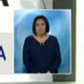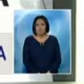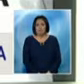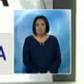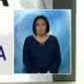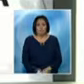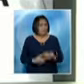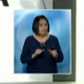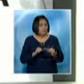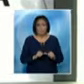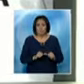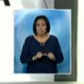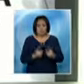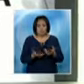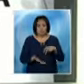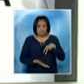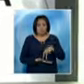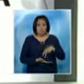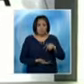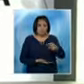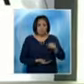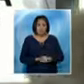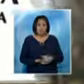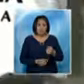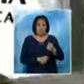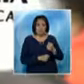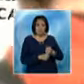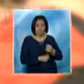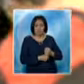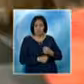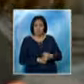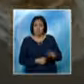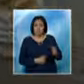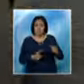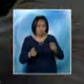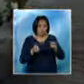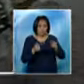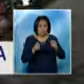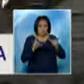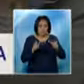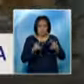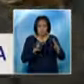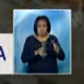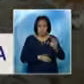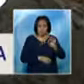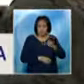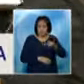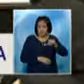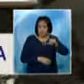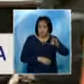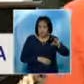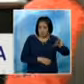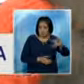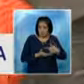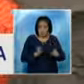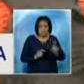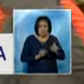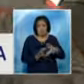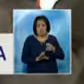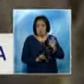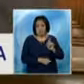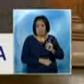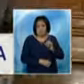Se va a mantener firme entonces en su cargo el contralor Edgar Alarcón, según lo que acaba de indicar. Él no piensa